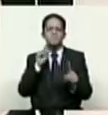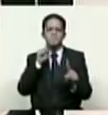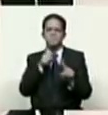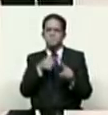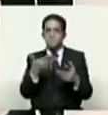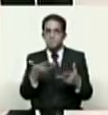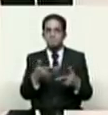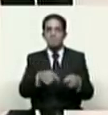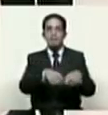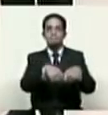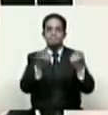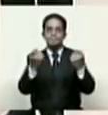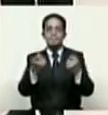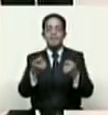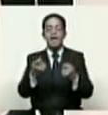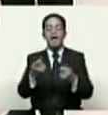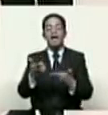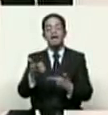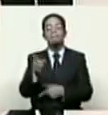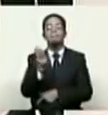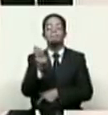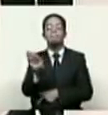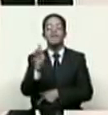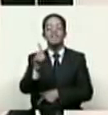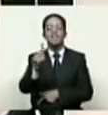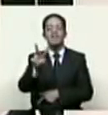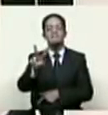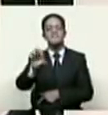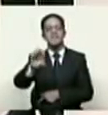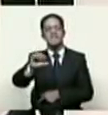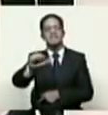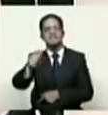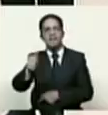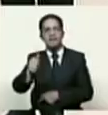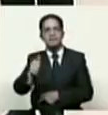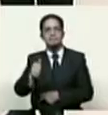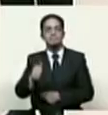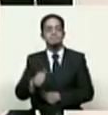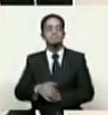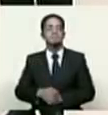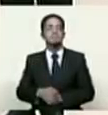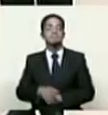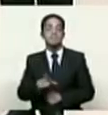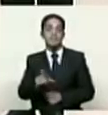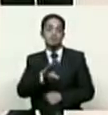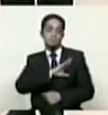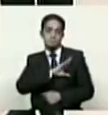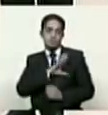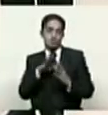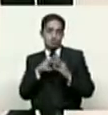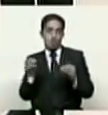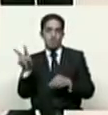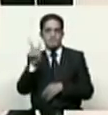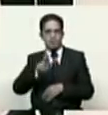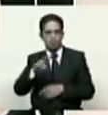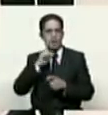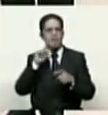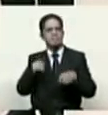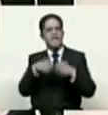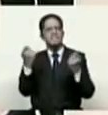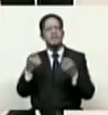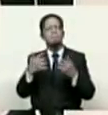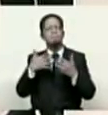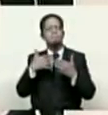a Petróleos de Venezuela, a la industria petrolera que es de todos y de todas las venezolanas. Afectar su producción, afectar